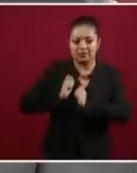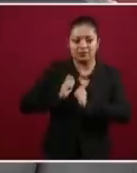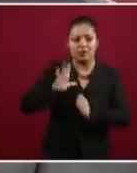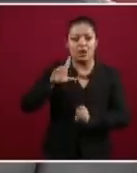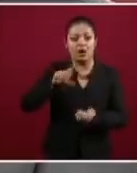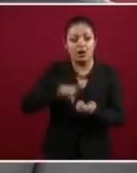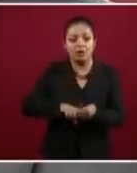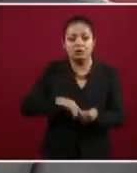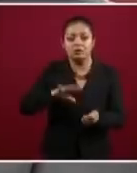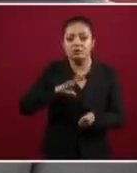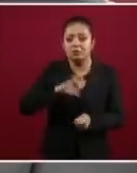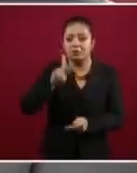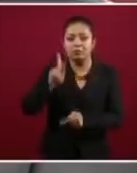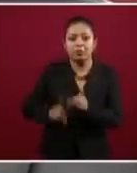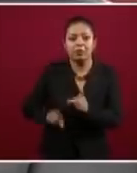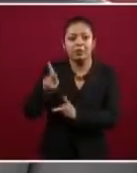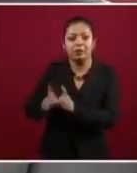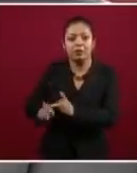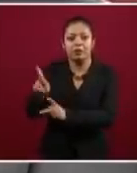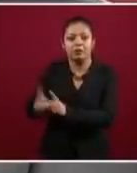inconclusas.